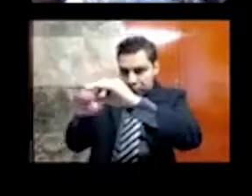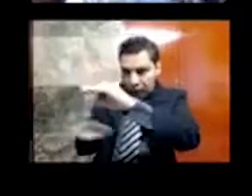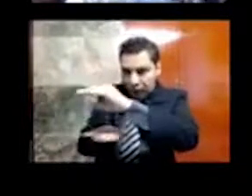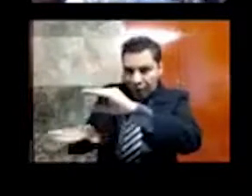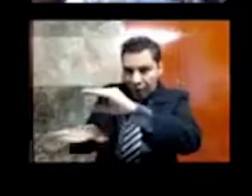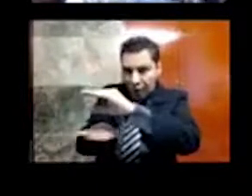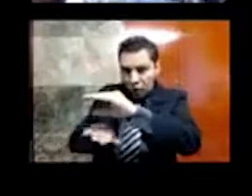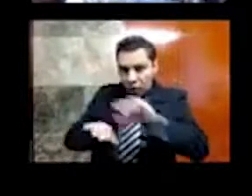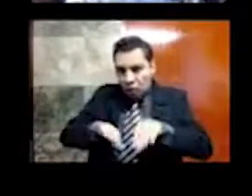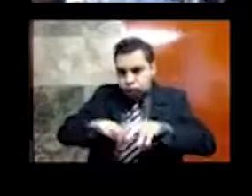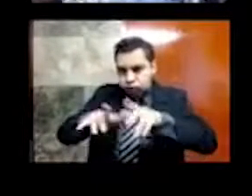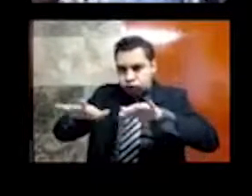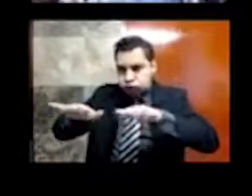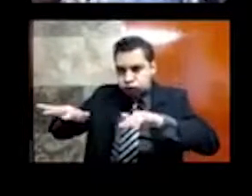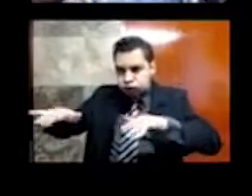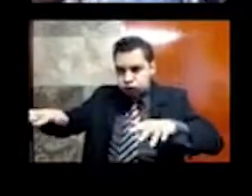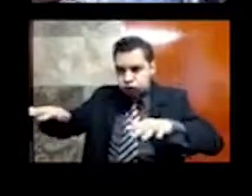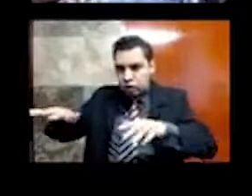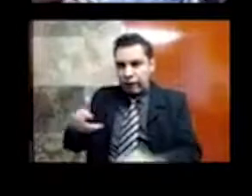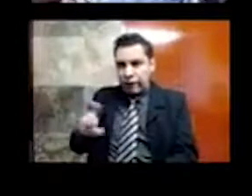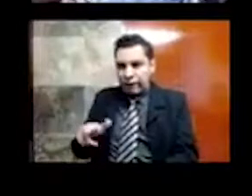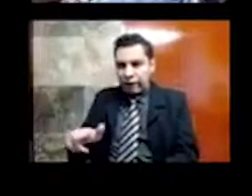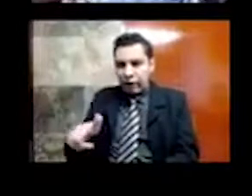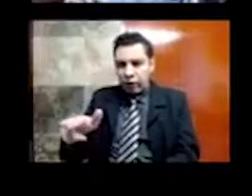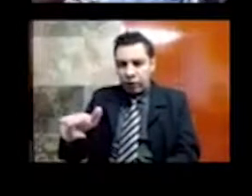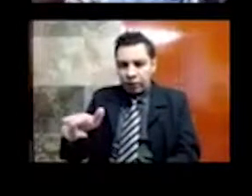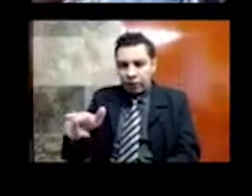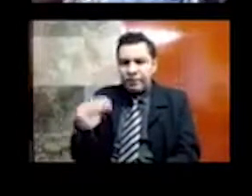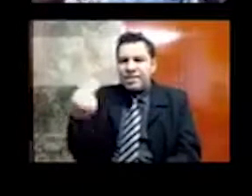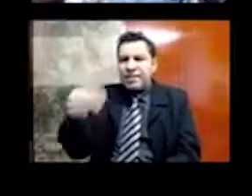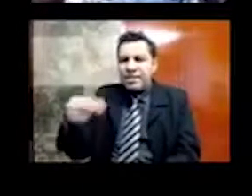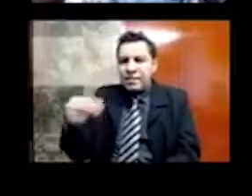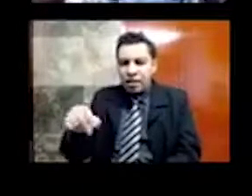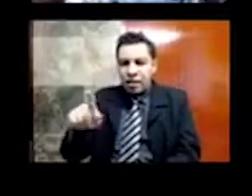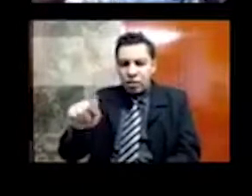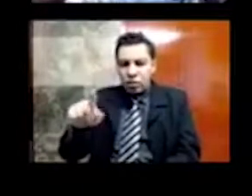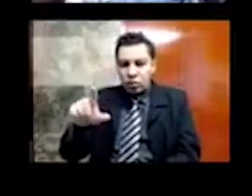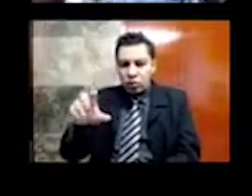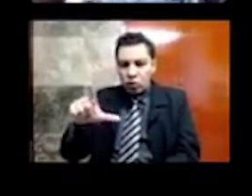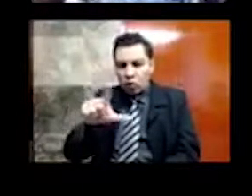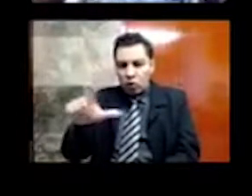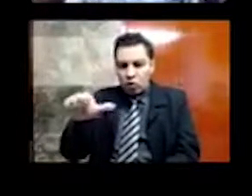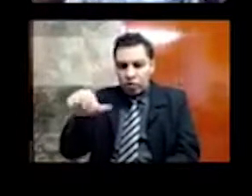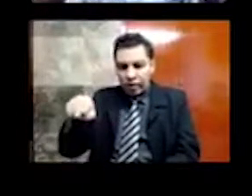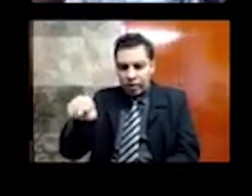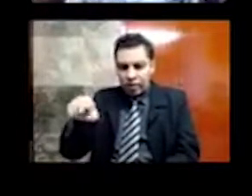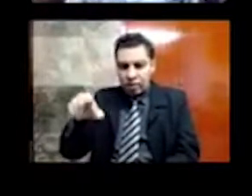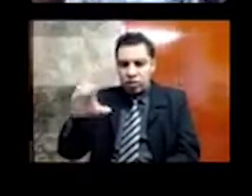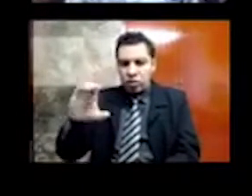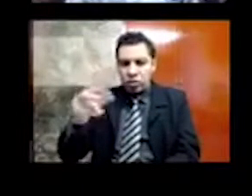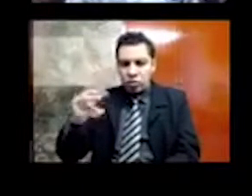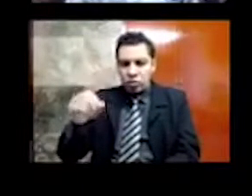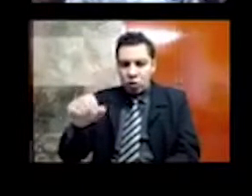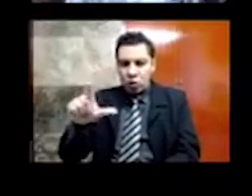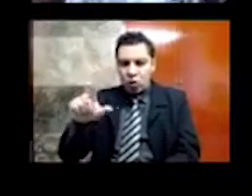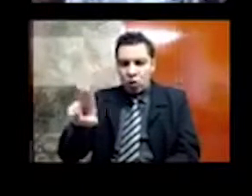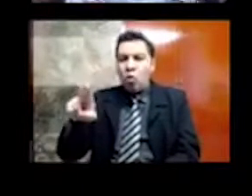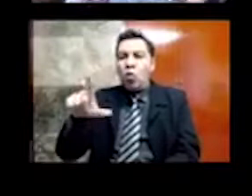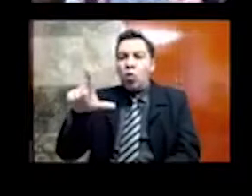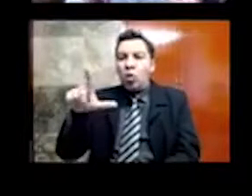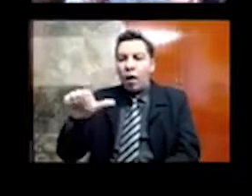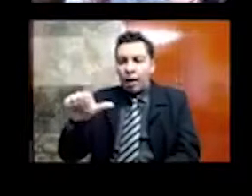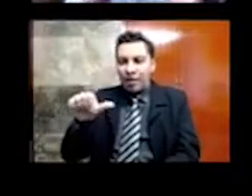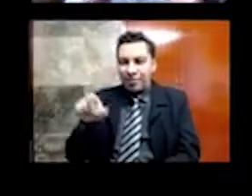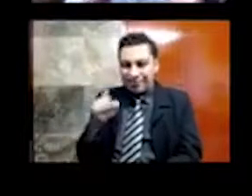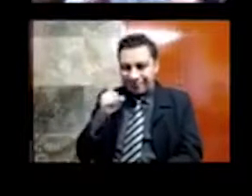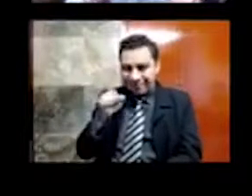Tolan Chololan, esa rayita encima de la A es una N, Tolan Chololan, ese era el nombre, y